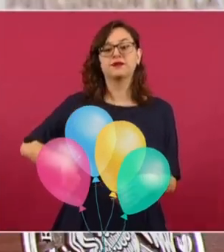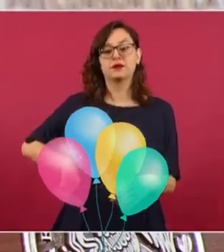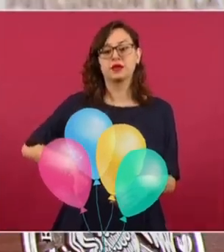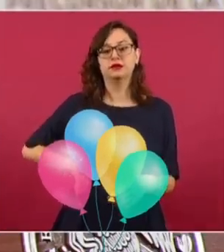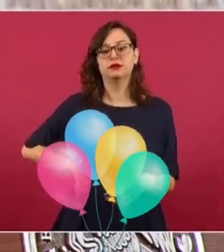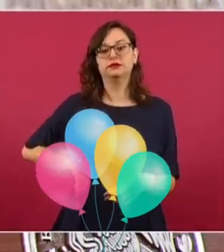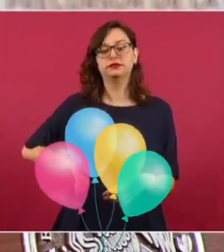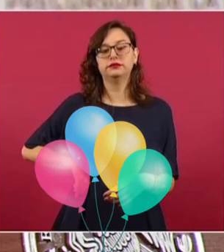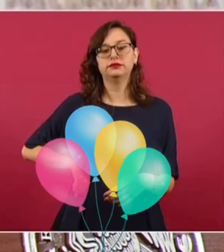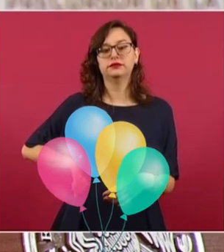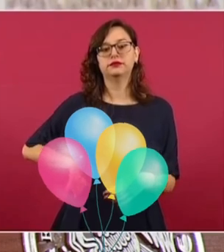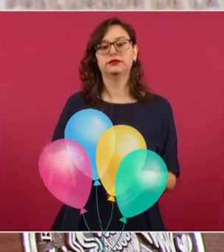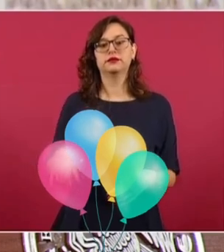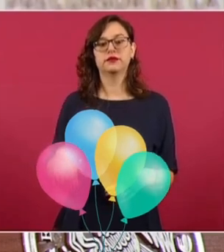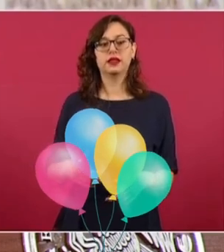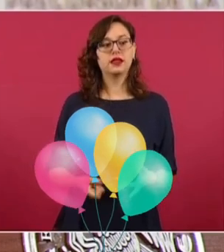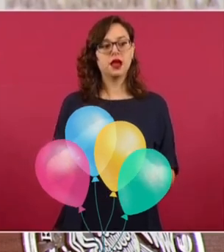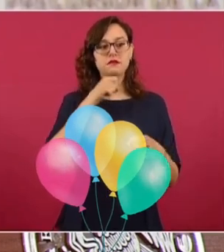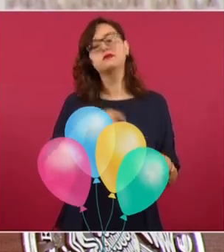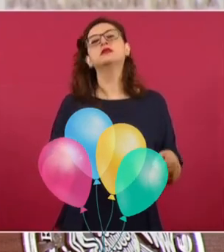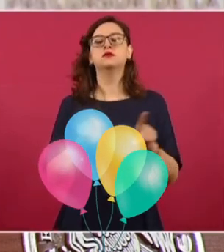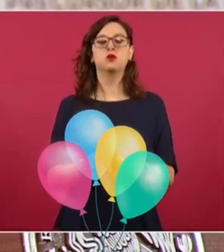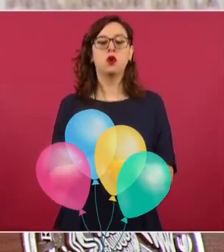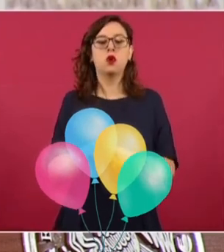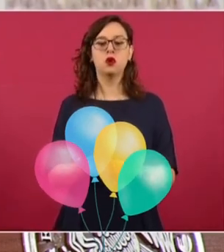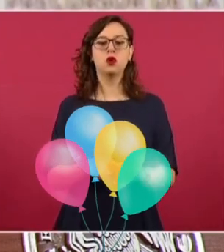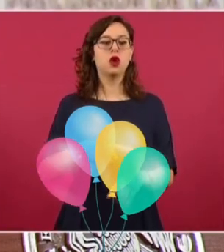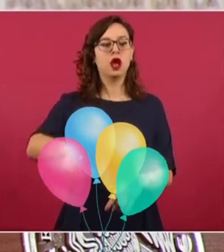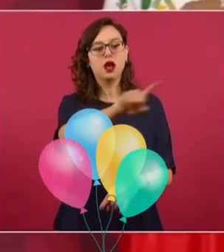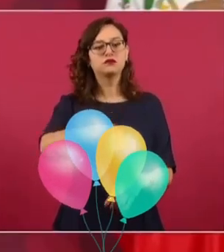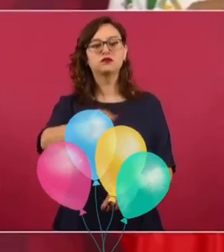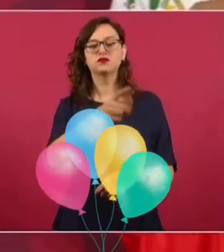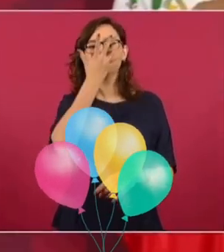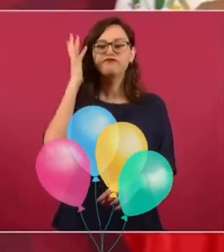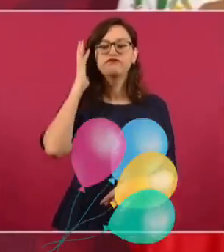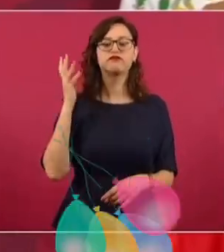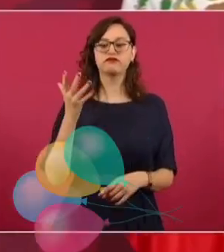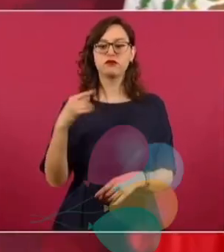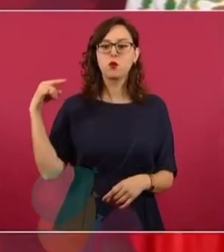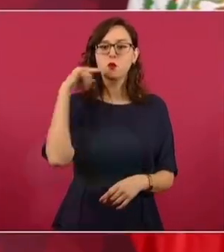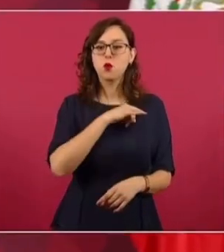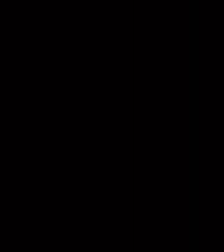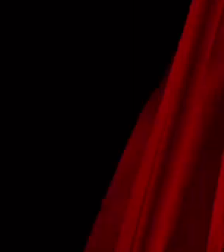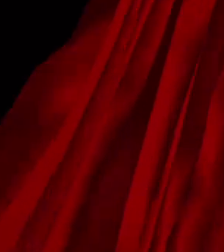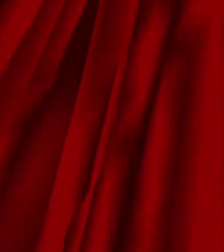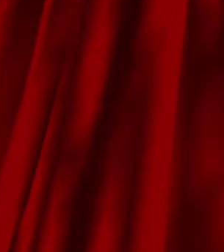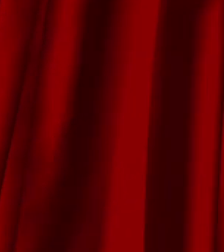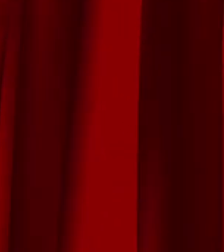este, el doble discurso, la doble moral, la hipocresía.